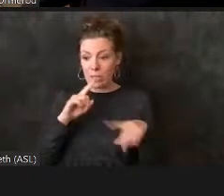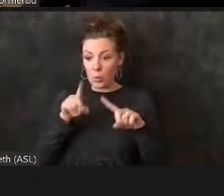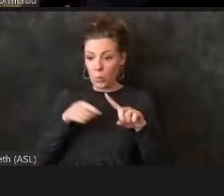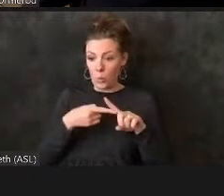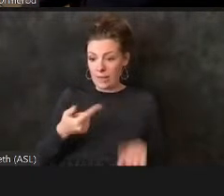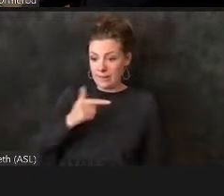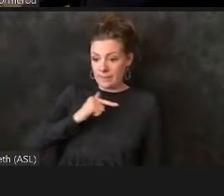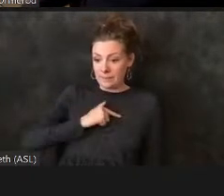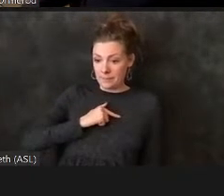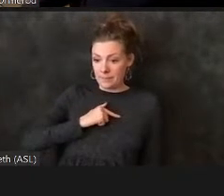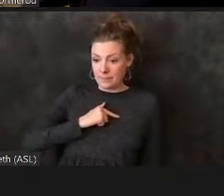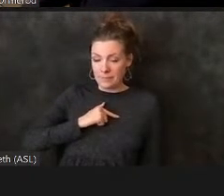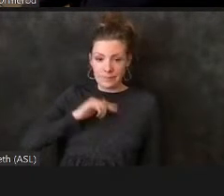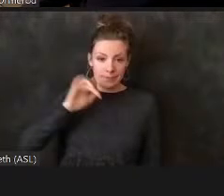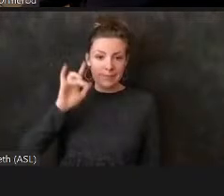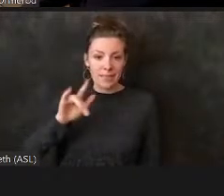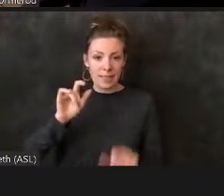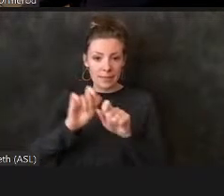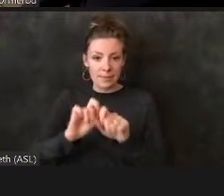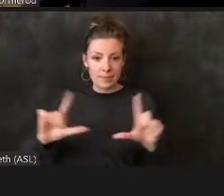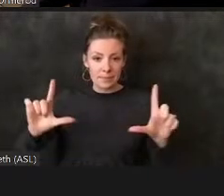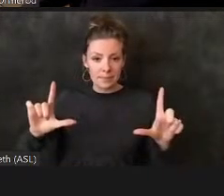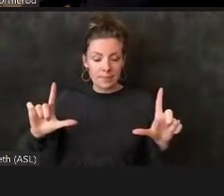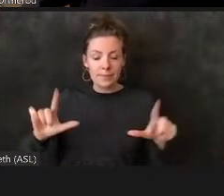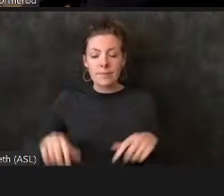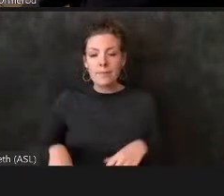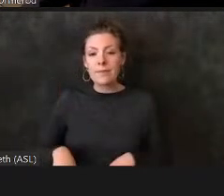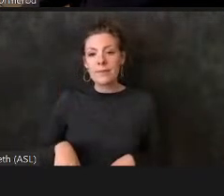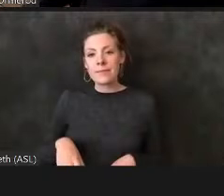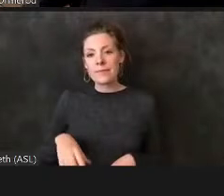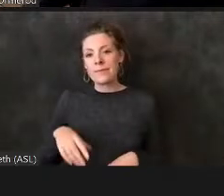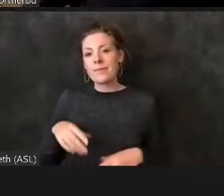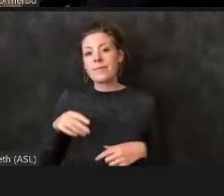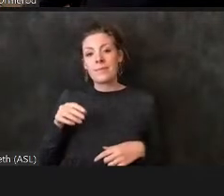donde que usted le puse ahí, dice, ¿cuándo puedo dar mi vacuna?